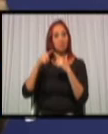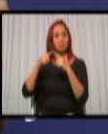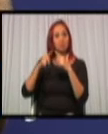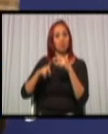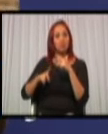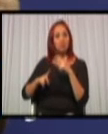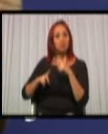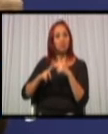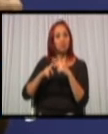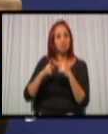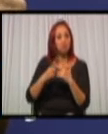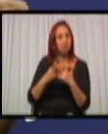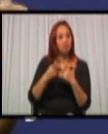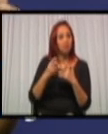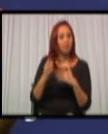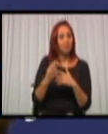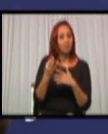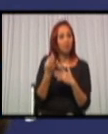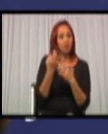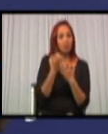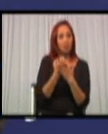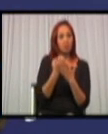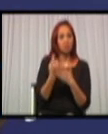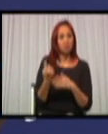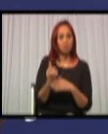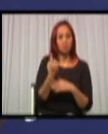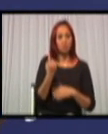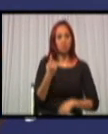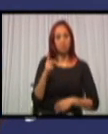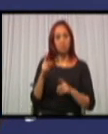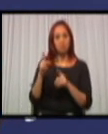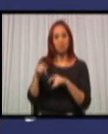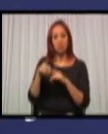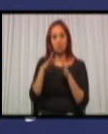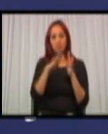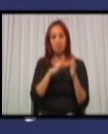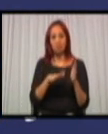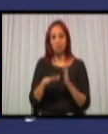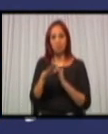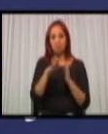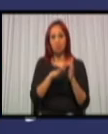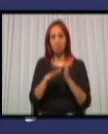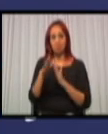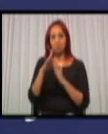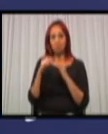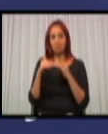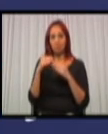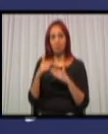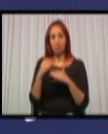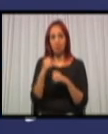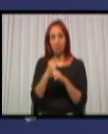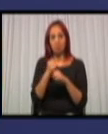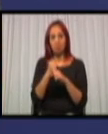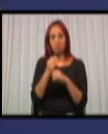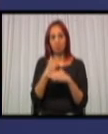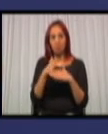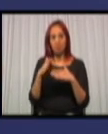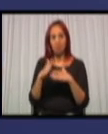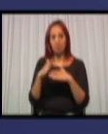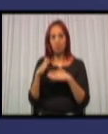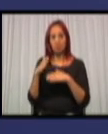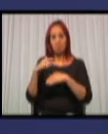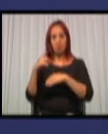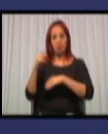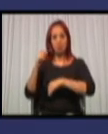la fónica económica exclusiva y la gente tiene que prepararse porque vienen fuentes de empleo a mediano plazo o largo